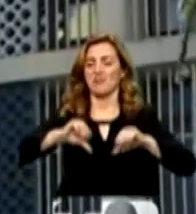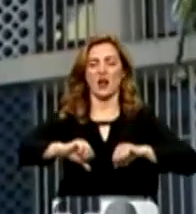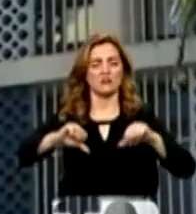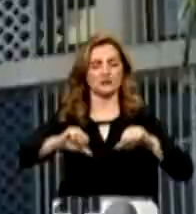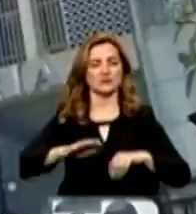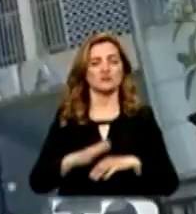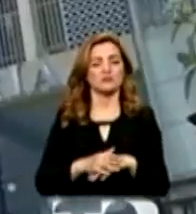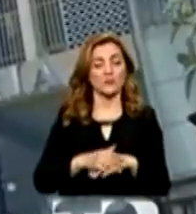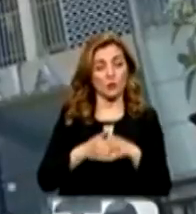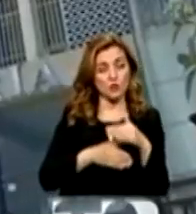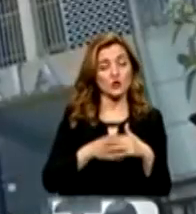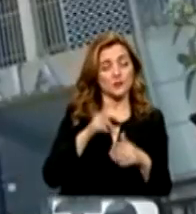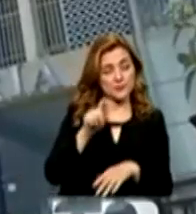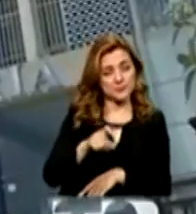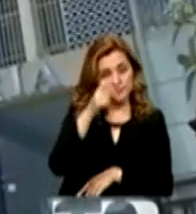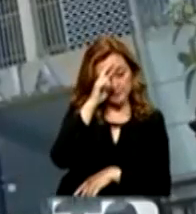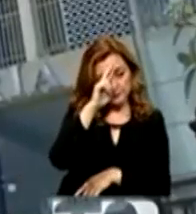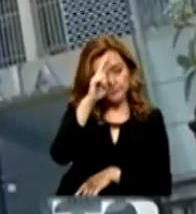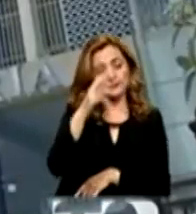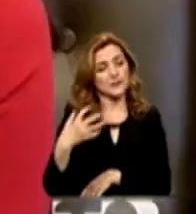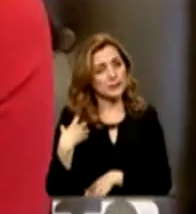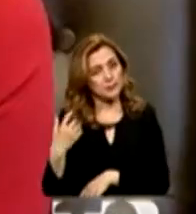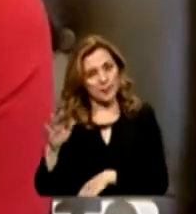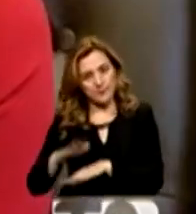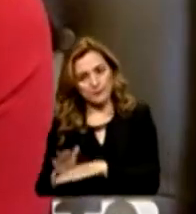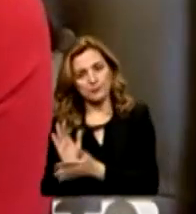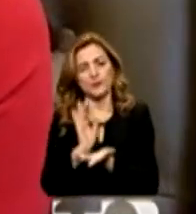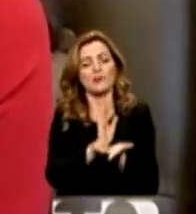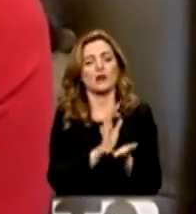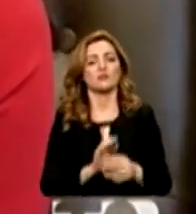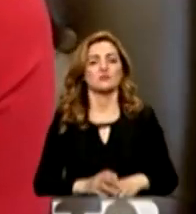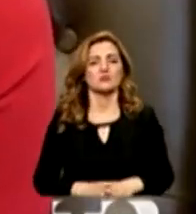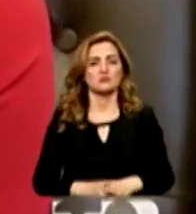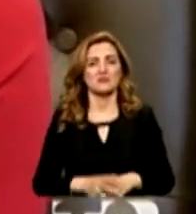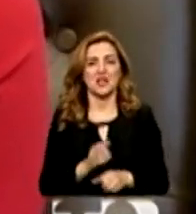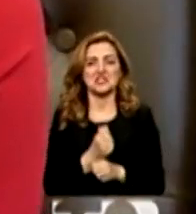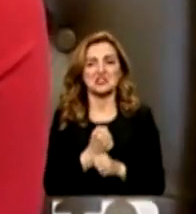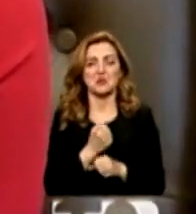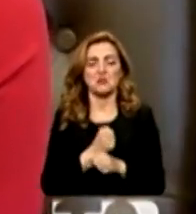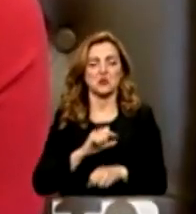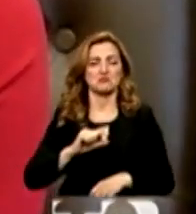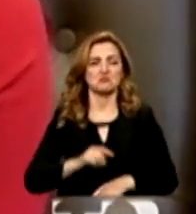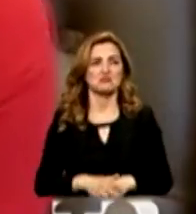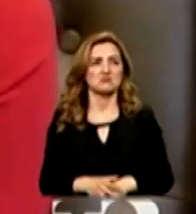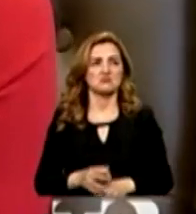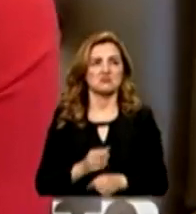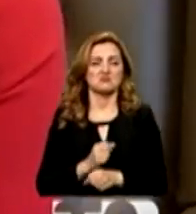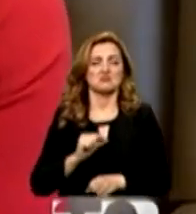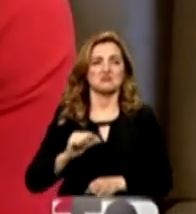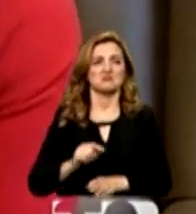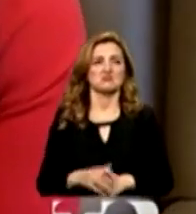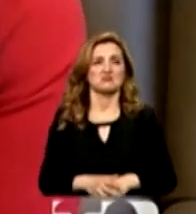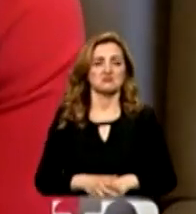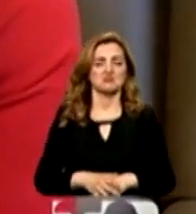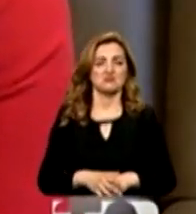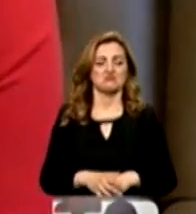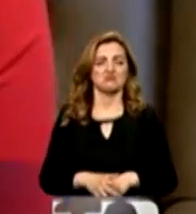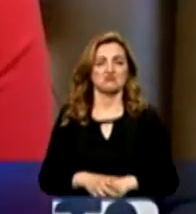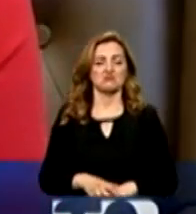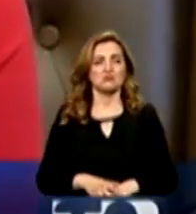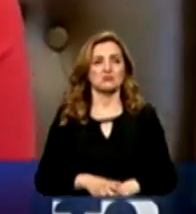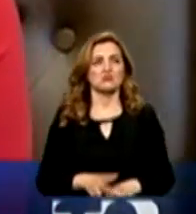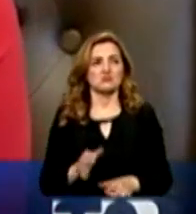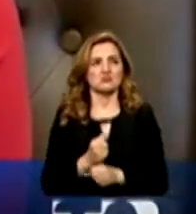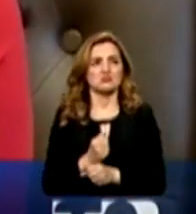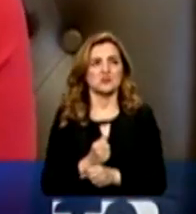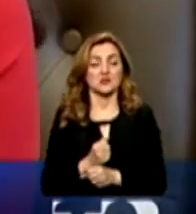la garantía para que los procesados comparezcan. Hay poco que hacer. No podemos hacer nada. Si lo cometieron, lo más probable es que